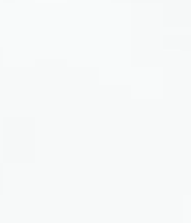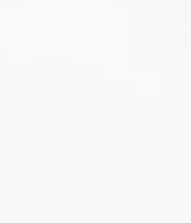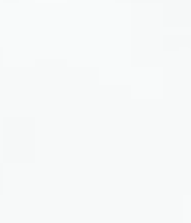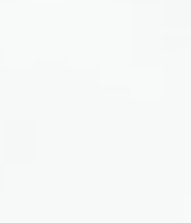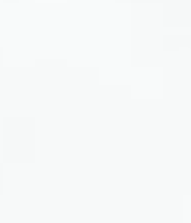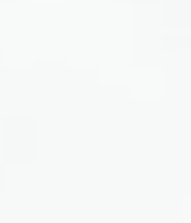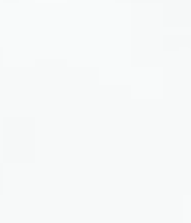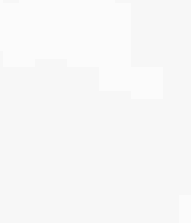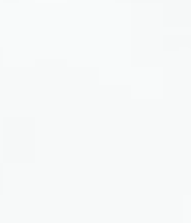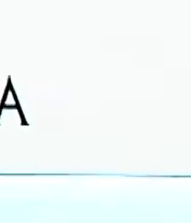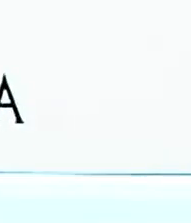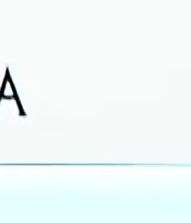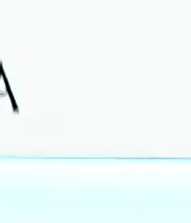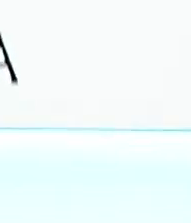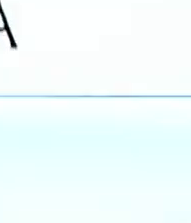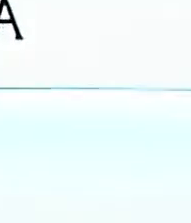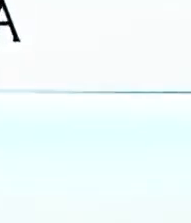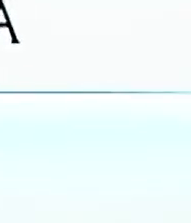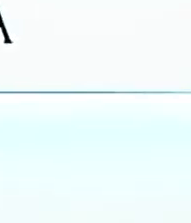Buenos días.